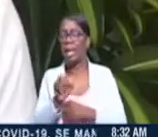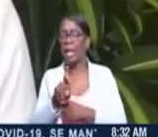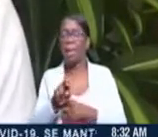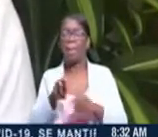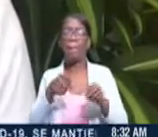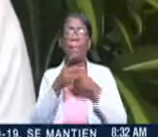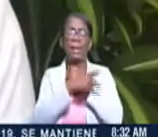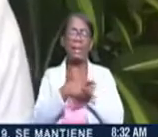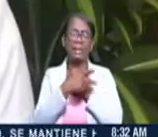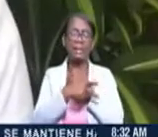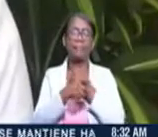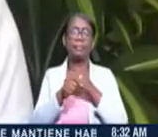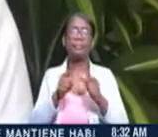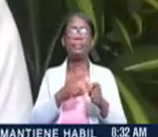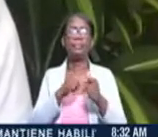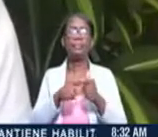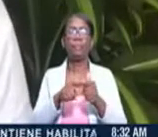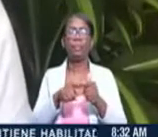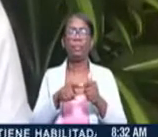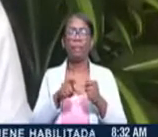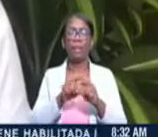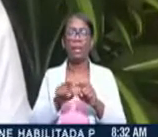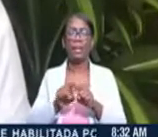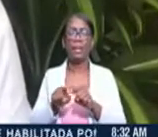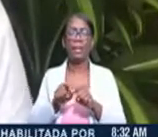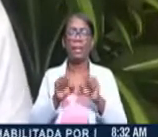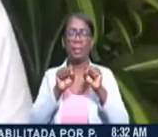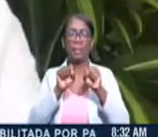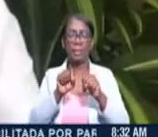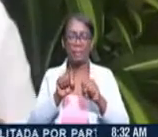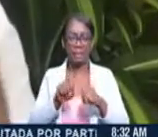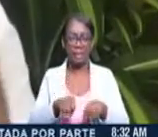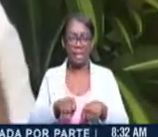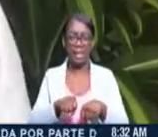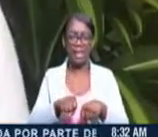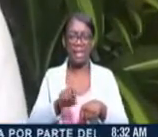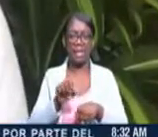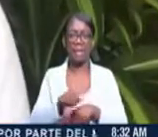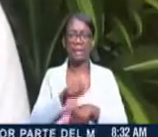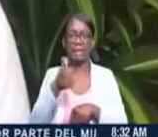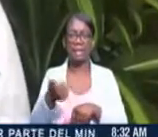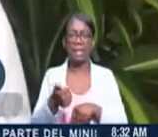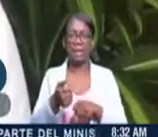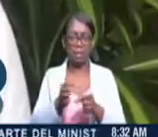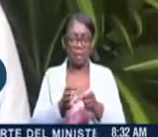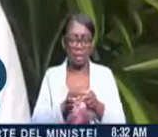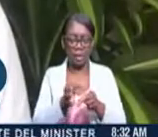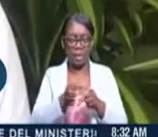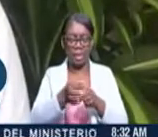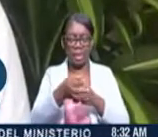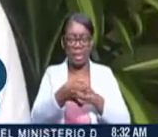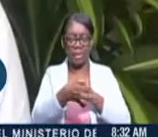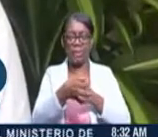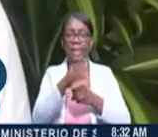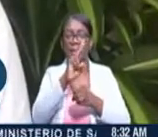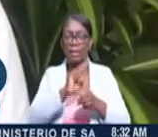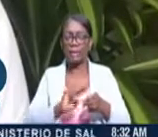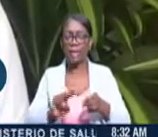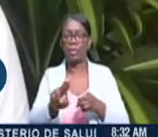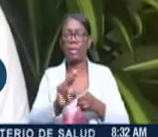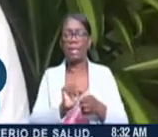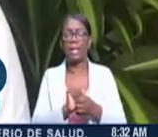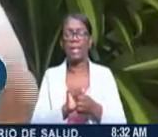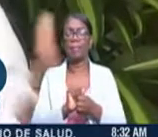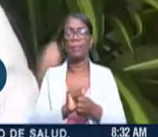que han dado los cursos de artesanía para poder utilizar el resto de las escamas y el resto del pez